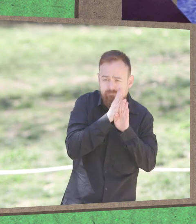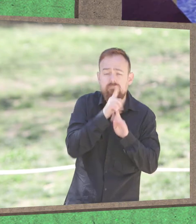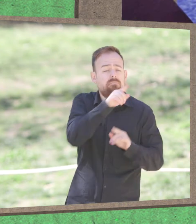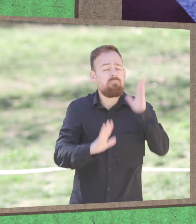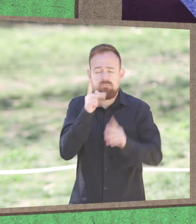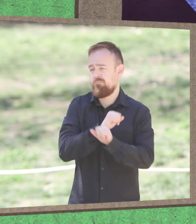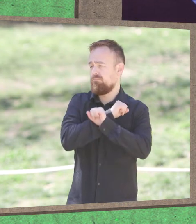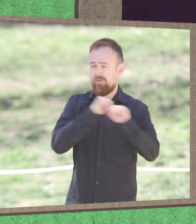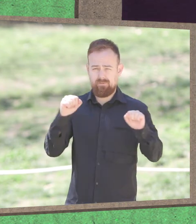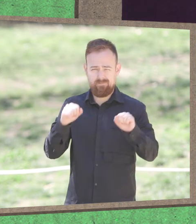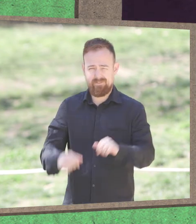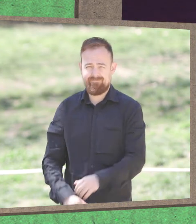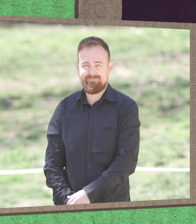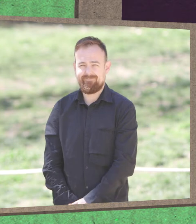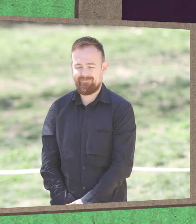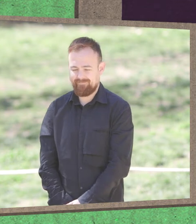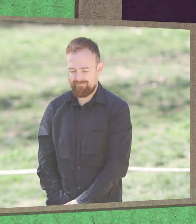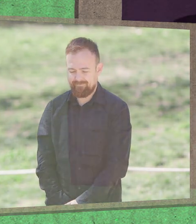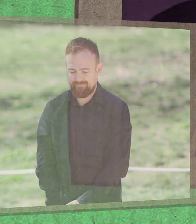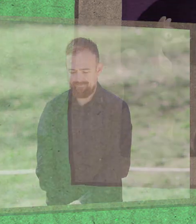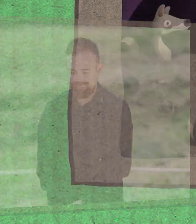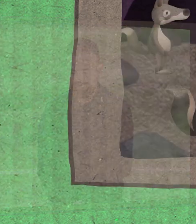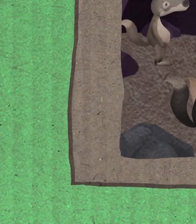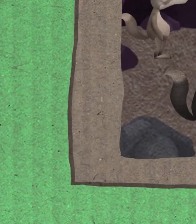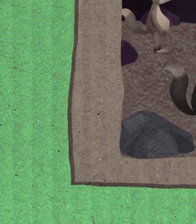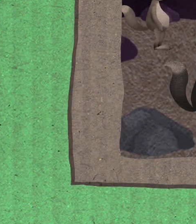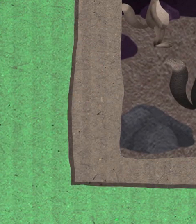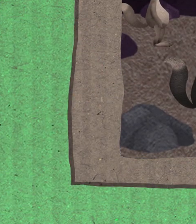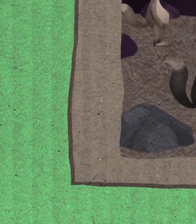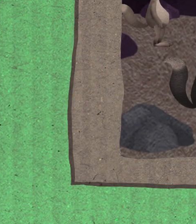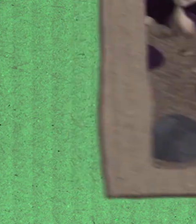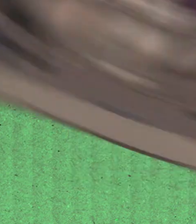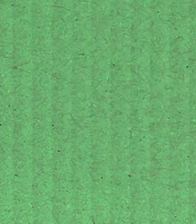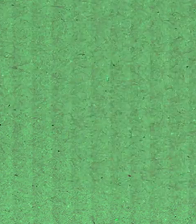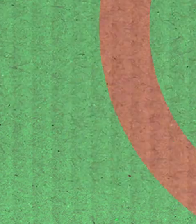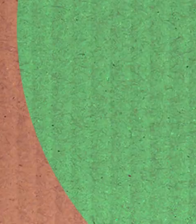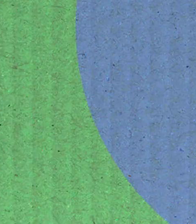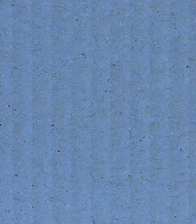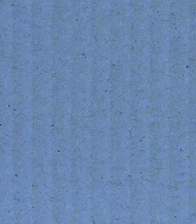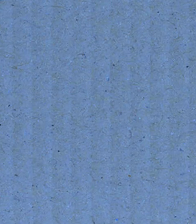rocas y cuevas para refugiarnos. Allí no hay vegetación que se pueda quemar.